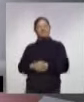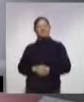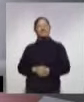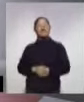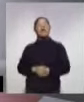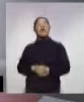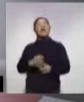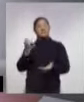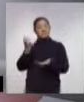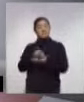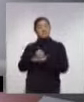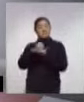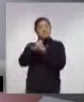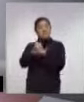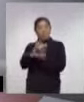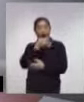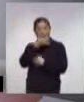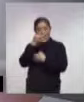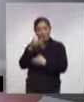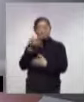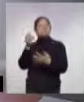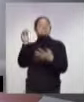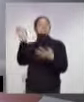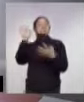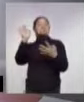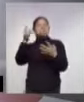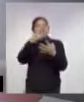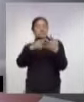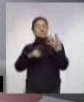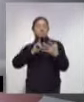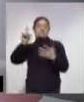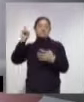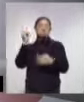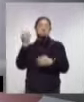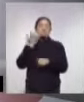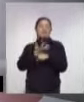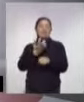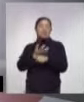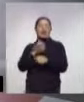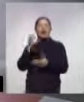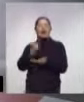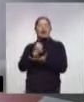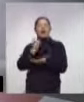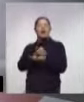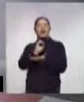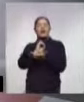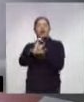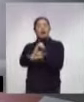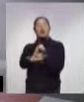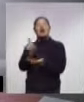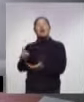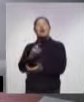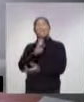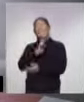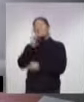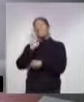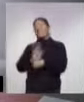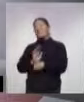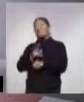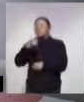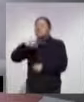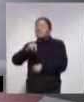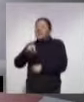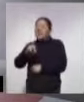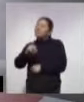fue nominada en los Óscares pasados allá en Estados Unidos como una de las mejores películas. Sin embargo,